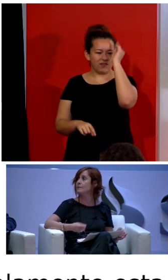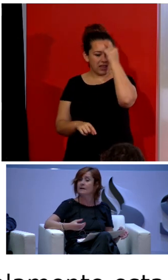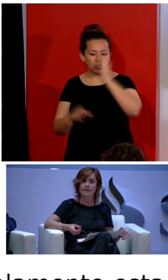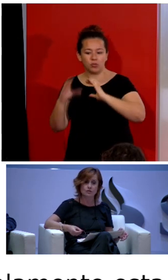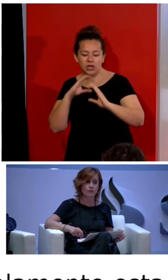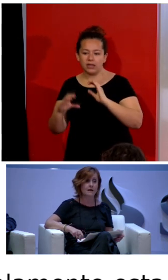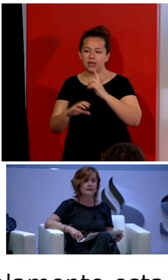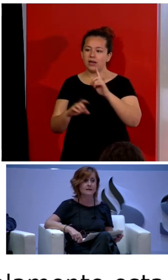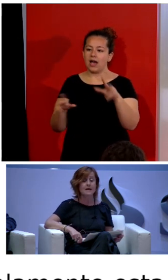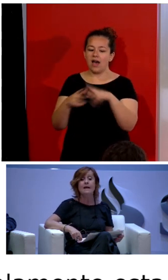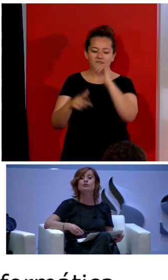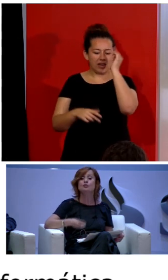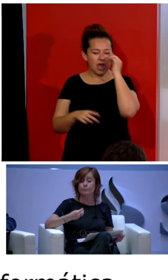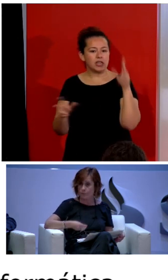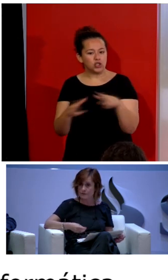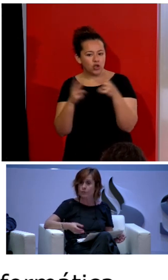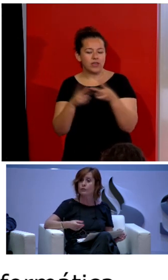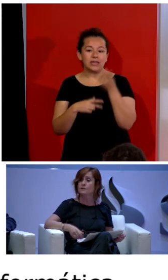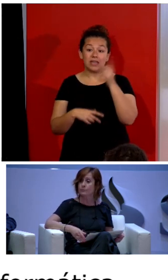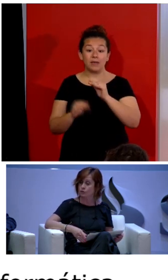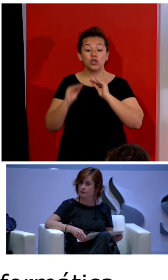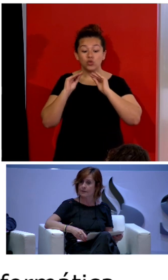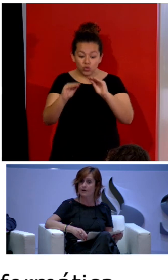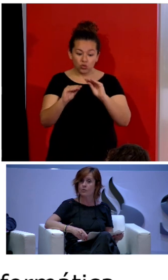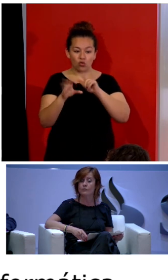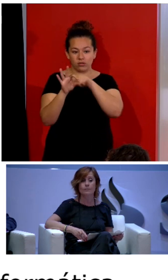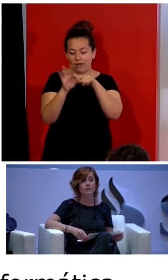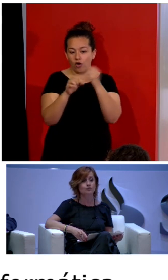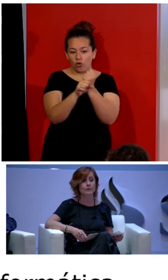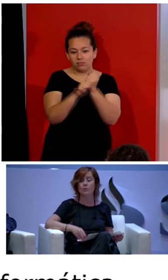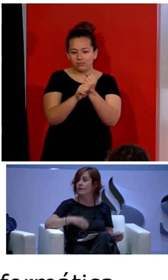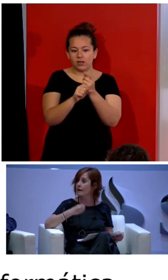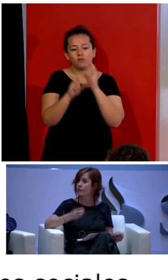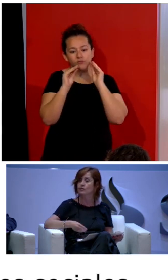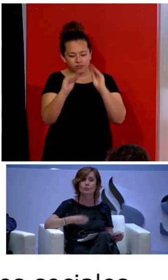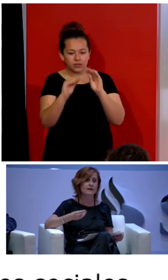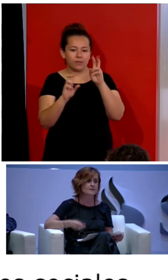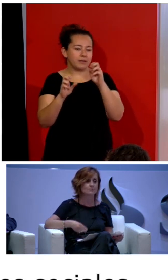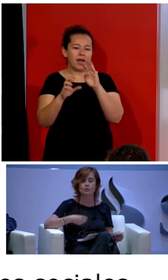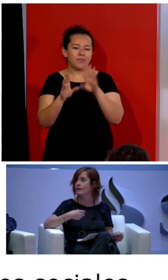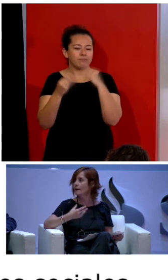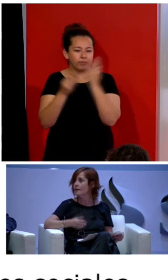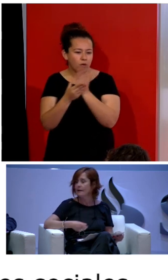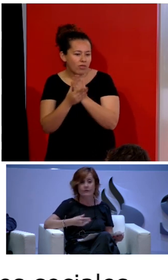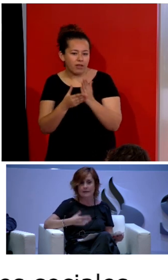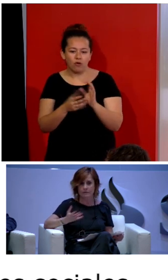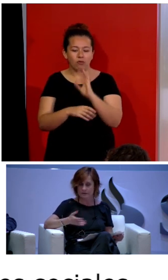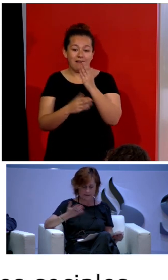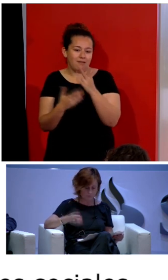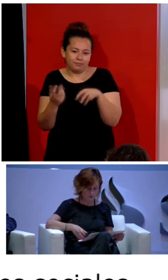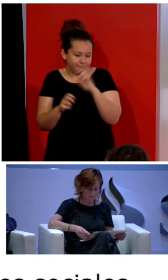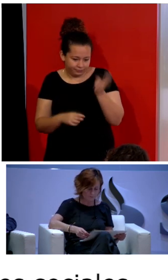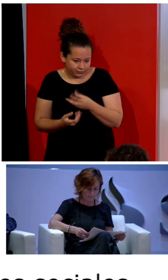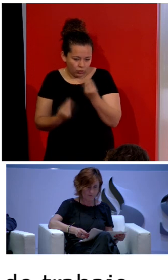comunicativas, habilidades sociales, en sus propias funciones de puestos de trabajo, formación sobre encuadernación, sobre archivos, sobre etcétera,